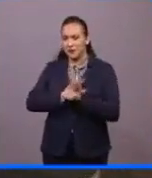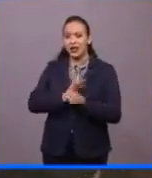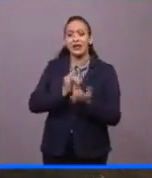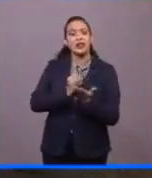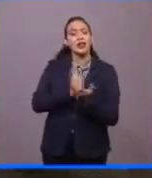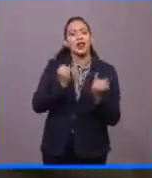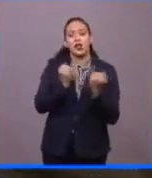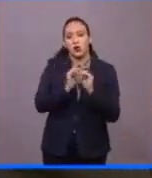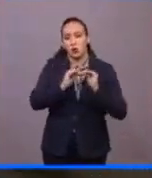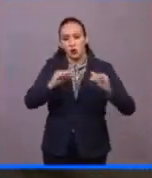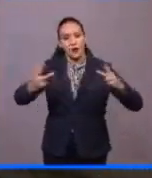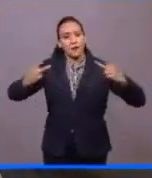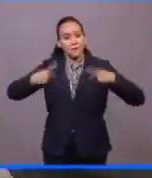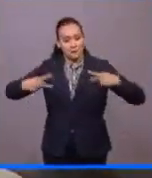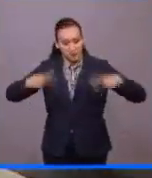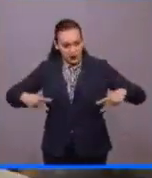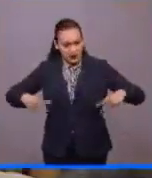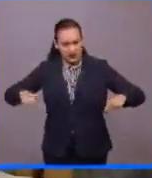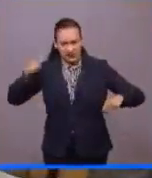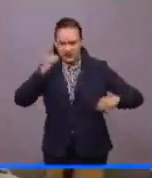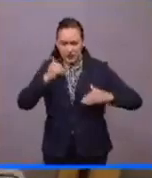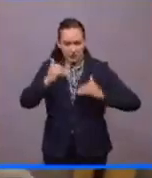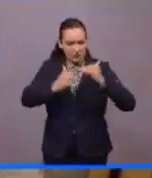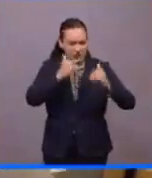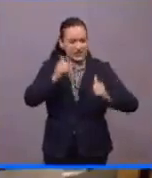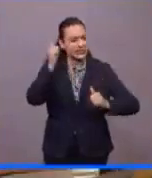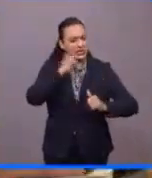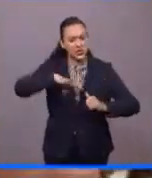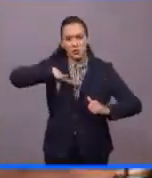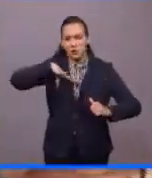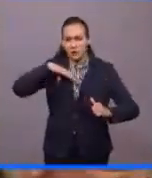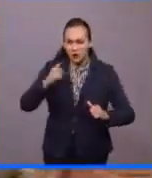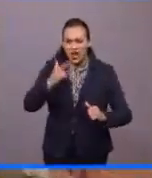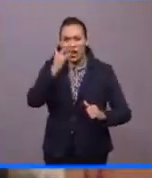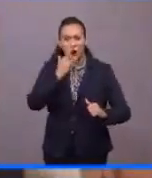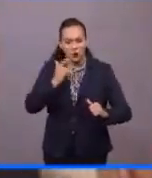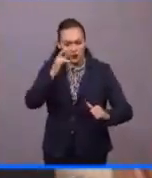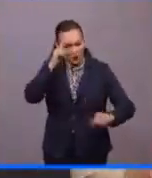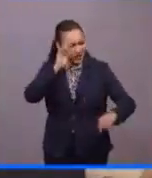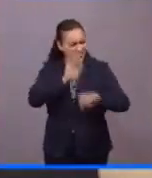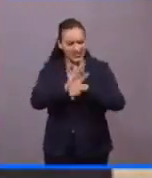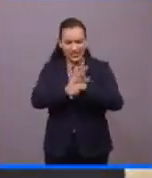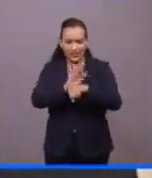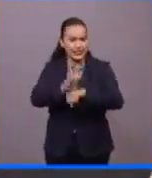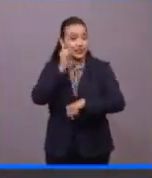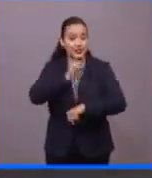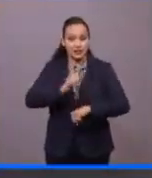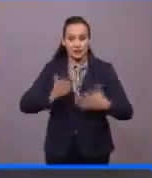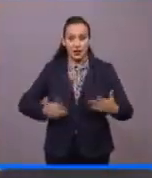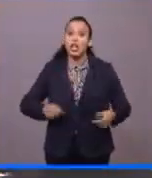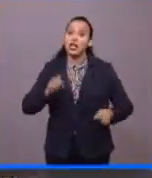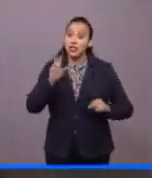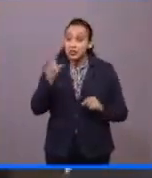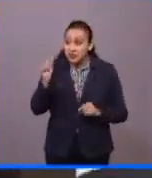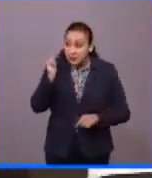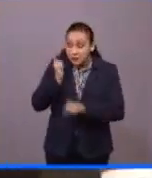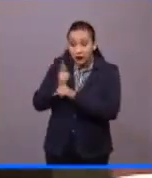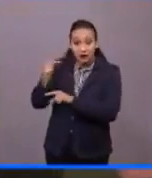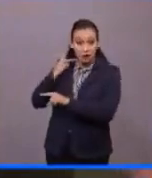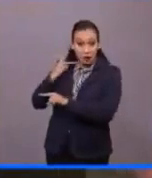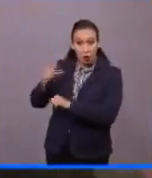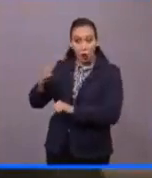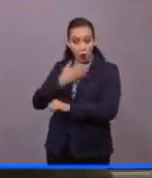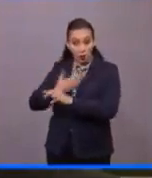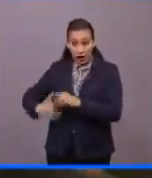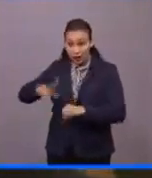Estado de Derecho y de los derechos fundamentales hasta sus últimas consecuencias, incluyendo la vía internacional,